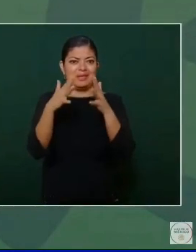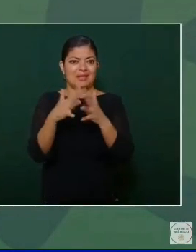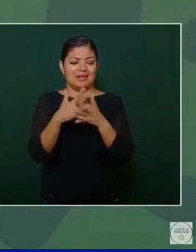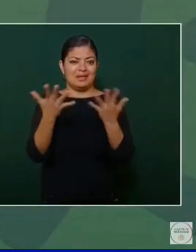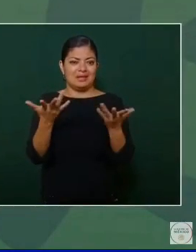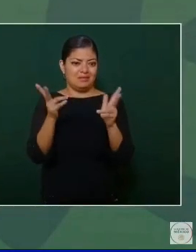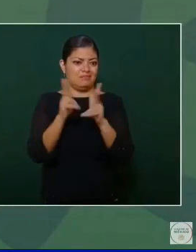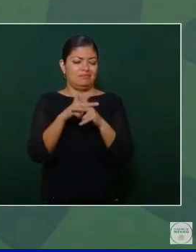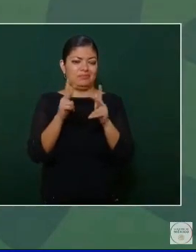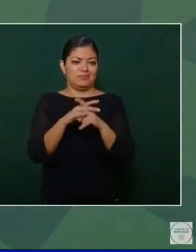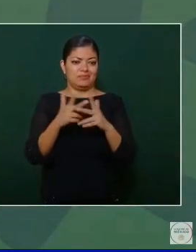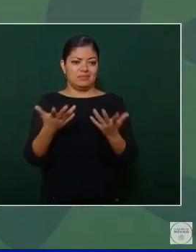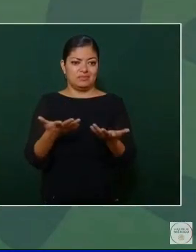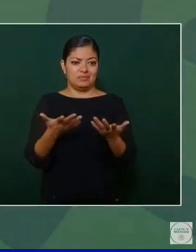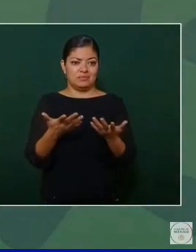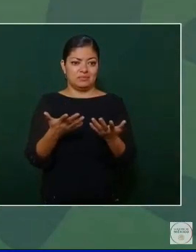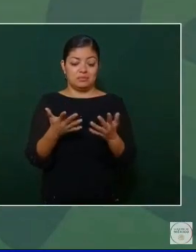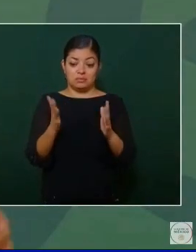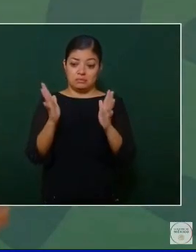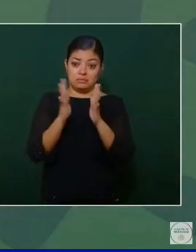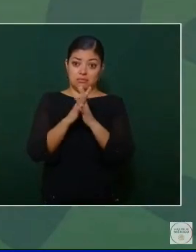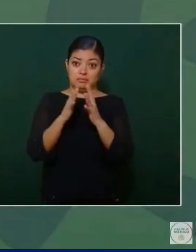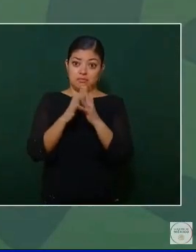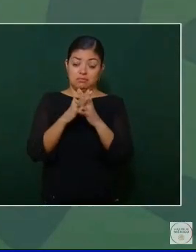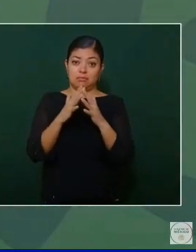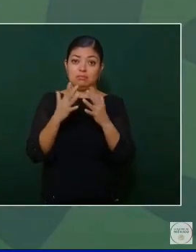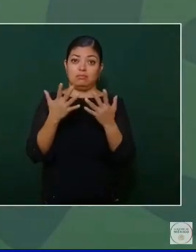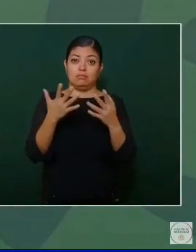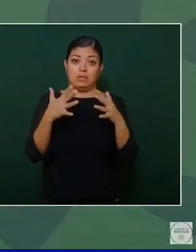y todas las guerras son malas.